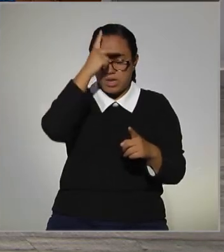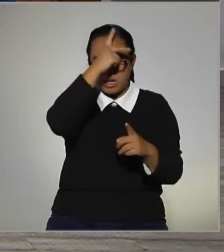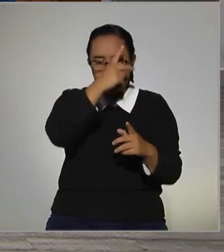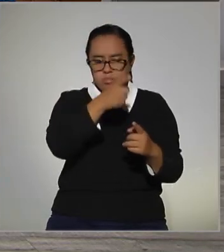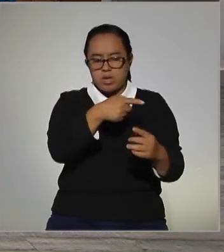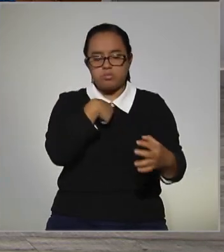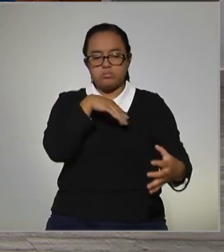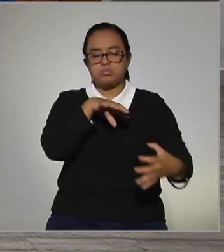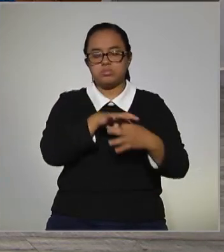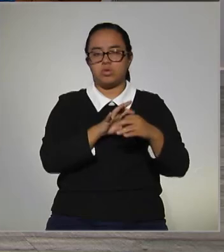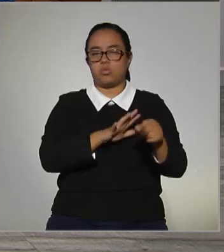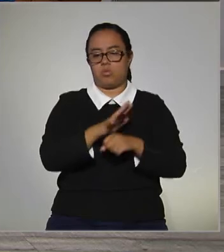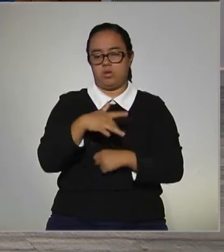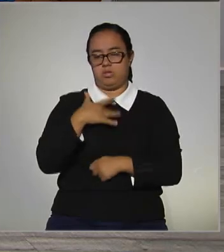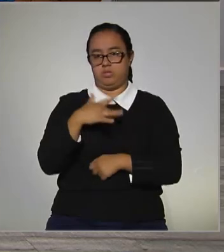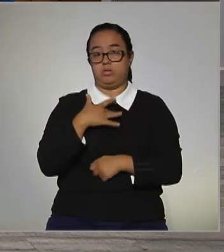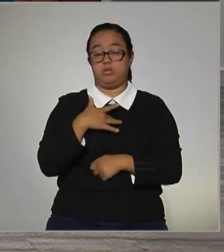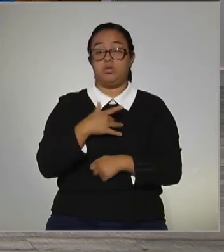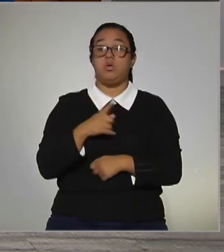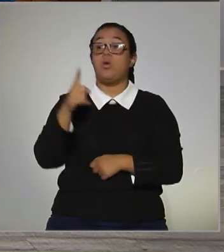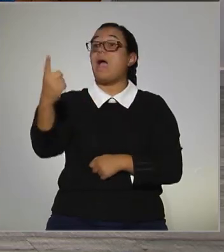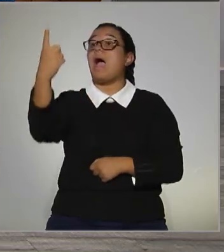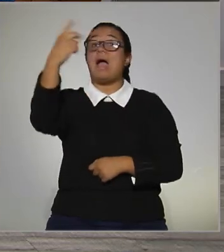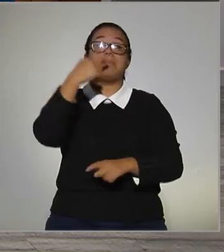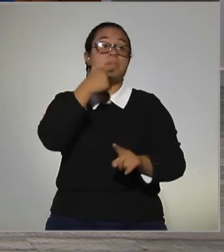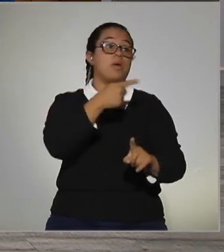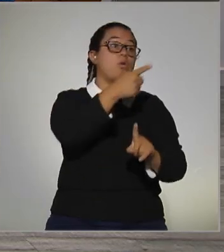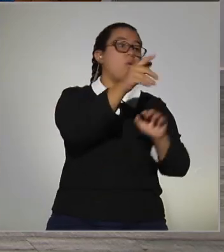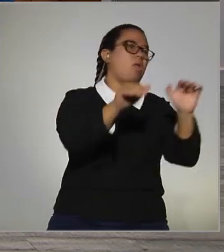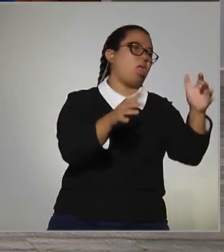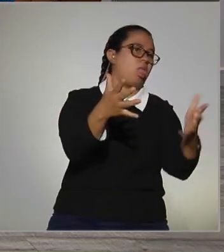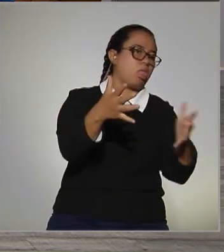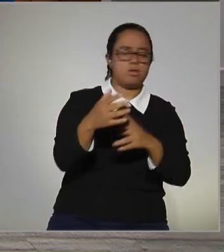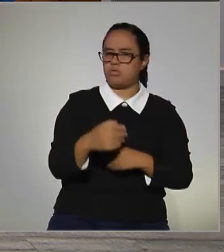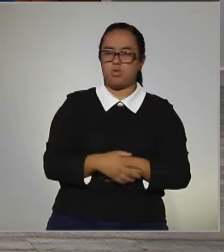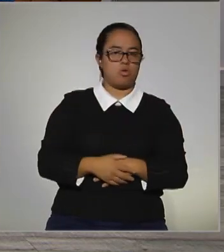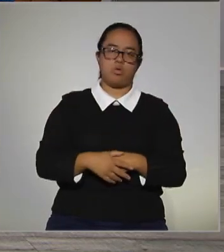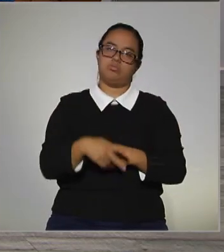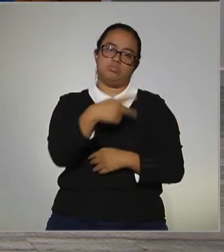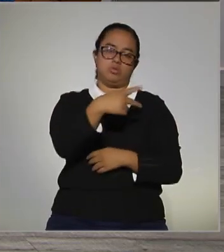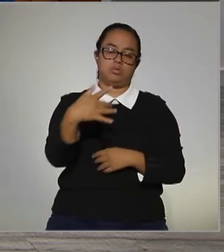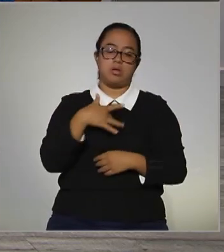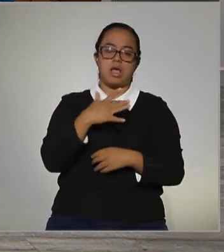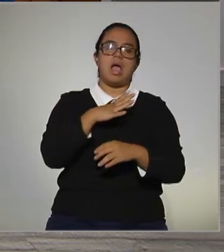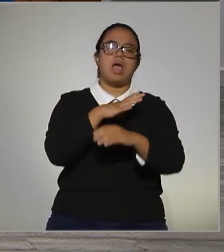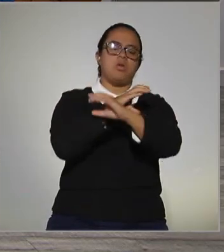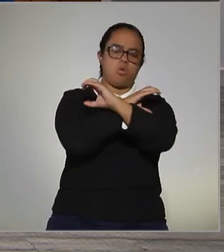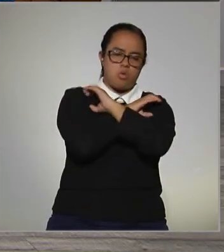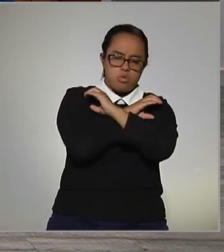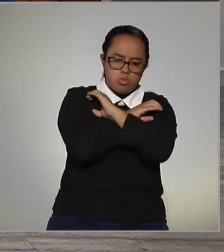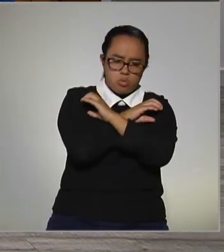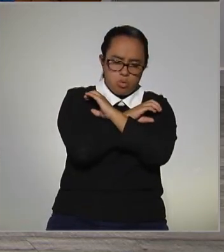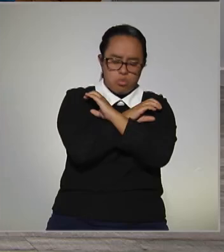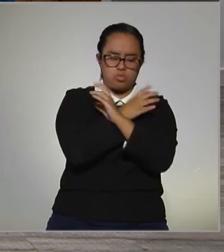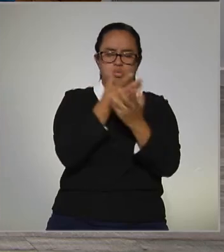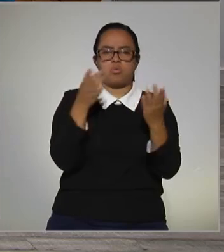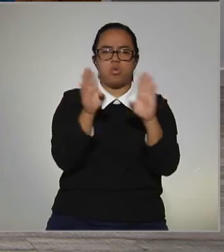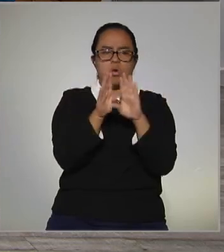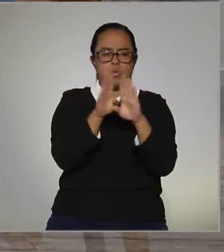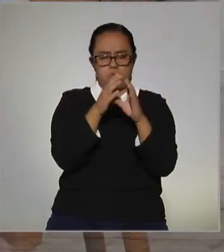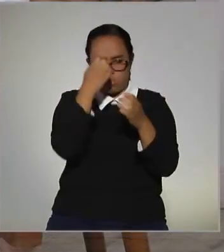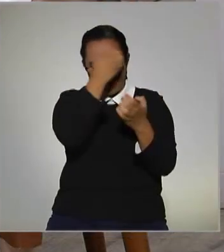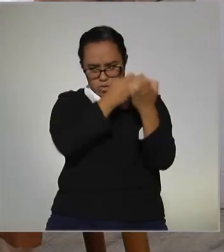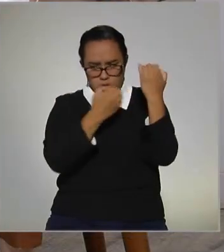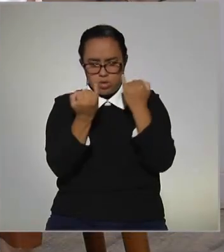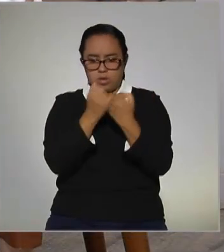va, ¿no? O sea, ninguna es mejor que otra. Hay terapia cognitivo-conductual que es muy buena también,